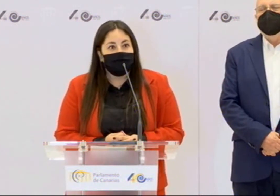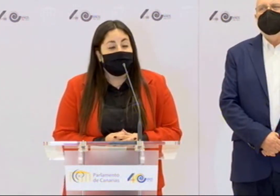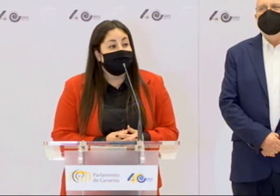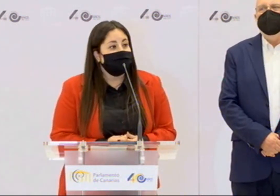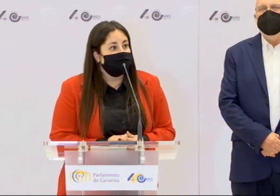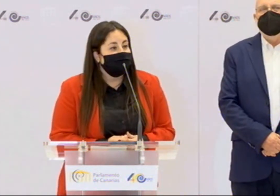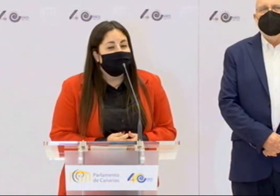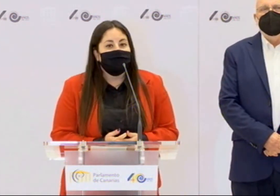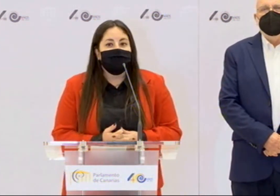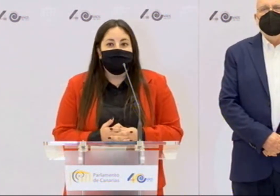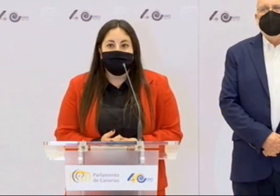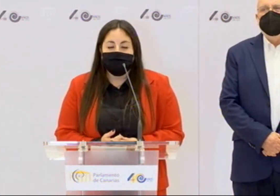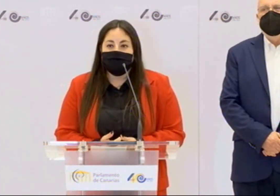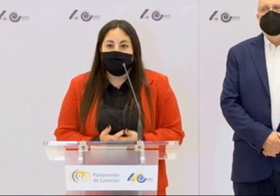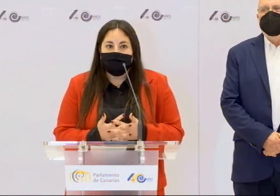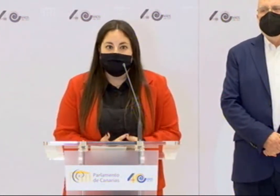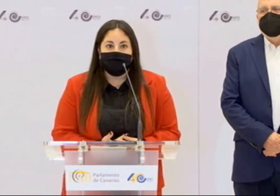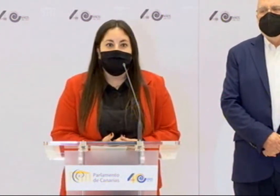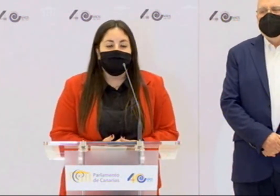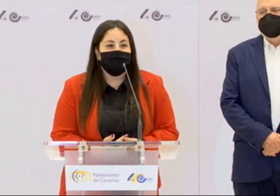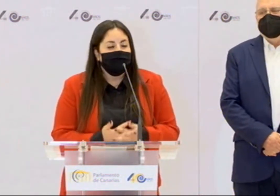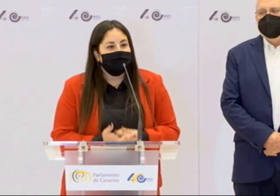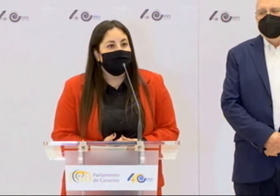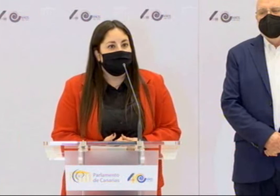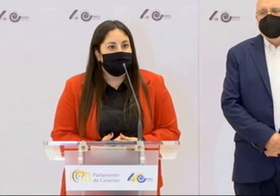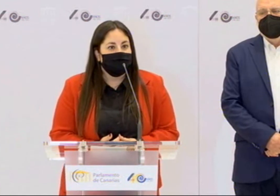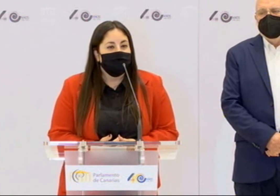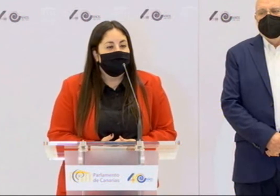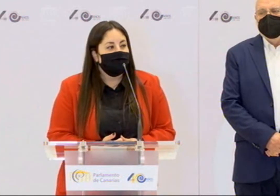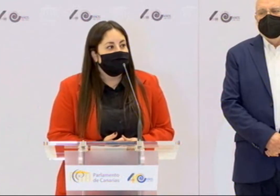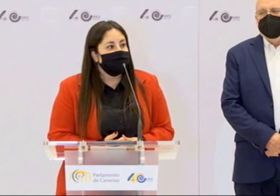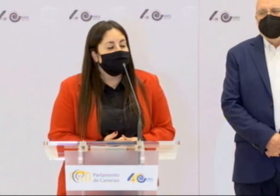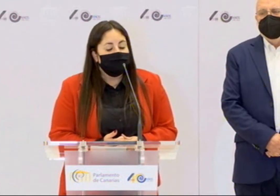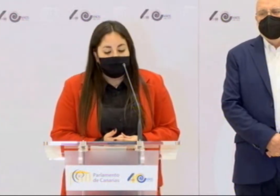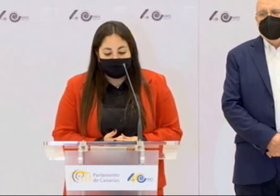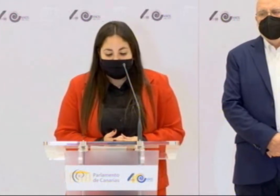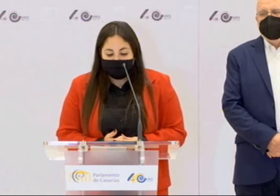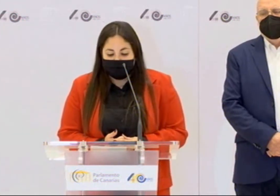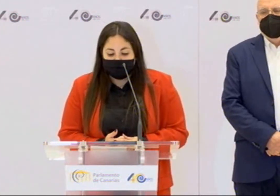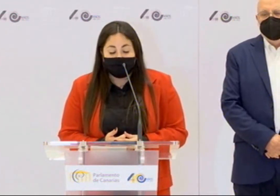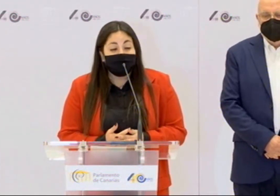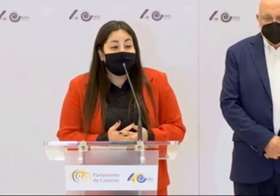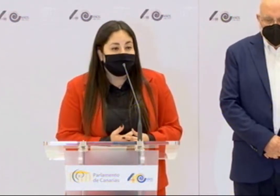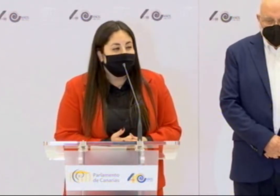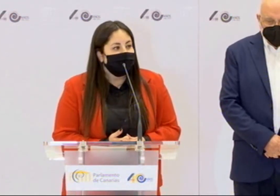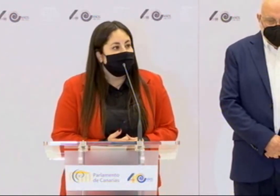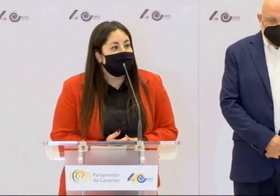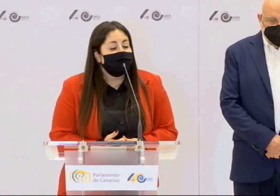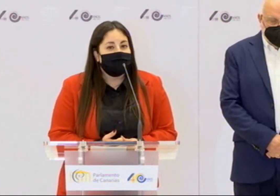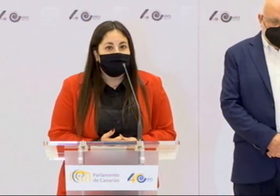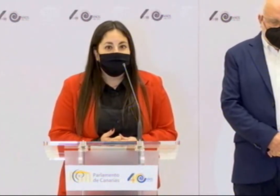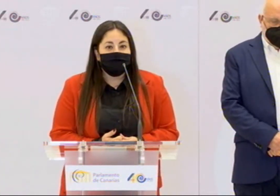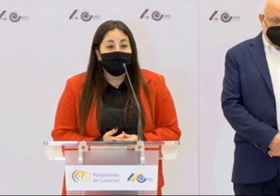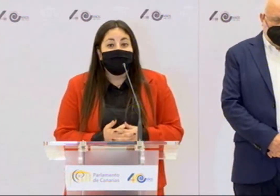también para la gente. Creo que en este sentido el Pacto de las Flores y este Pacto de Progreso va a estar del lado